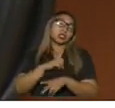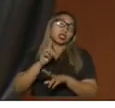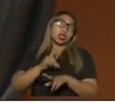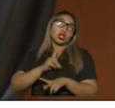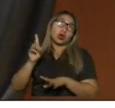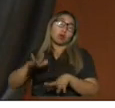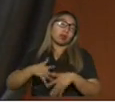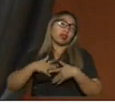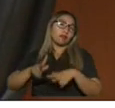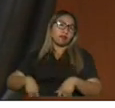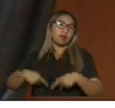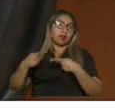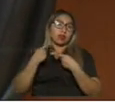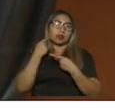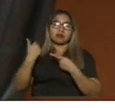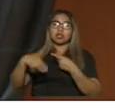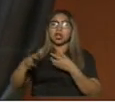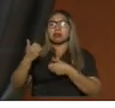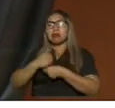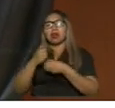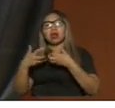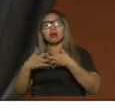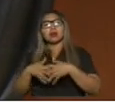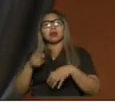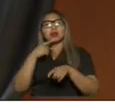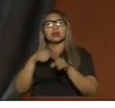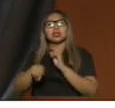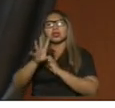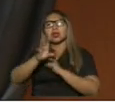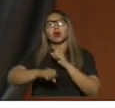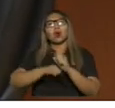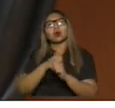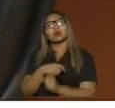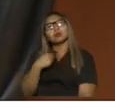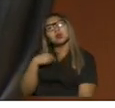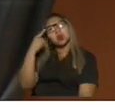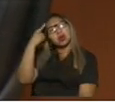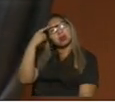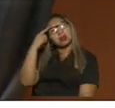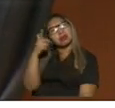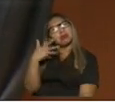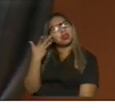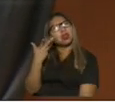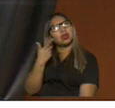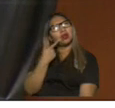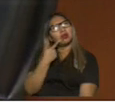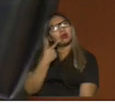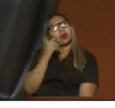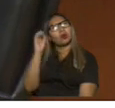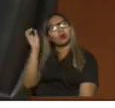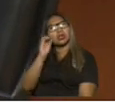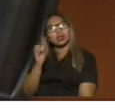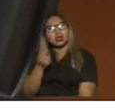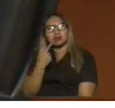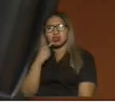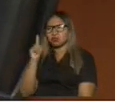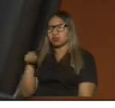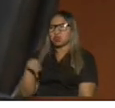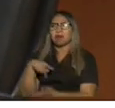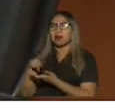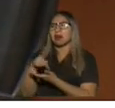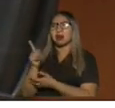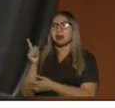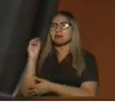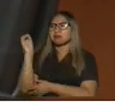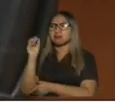pase a la empresa privada, yo que fui diputado 5 años, voy a pensar, no, hombre, no, impuesto, yo no voy a pagar al día, porque estoy seguro que la